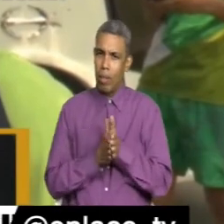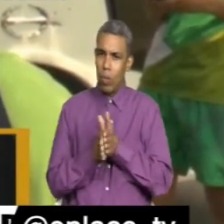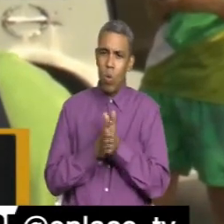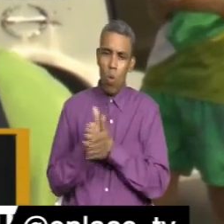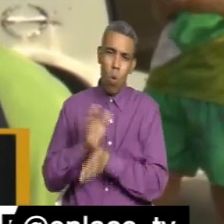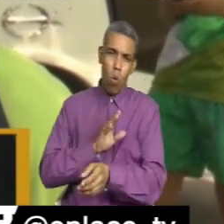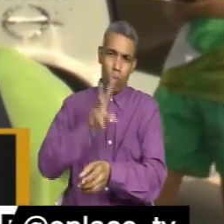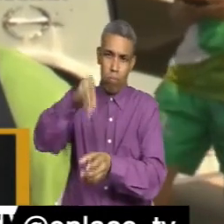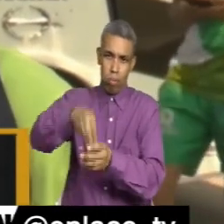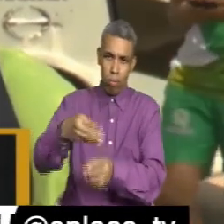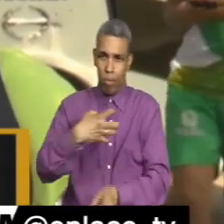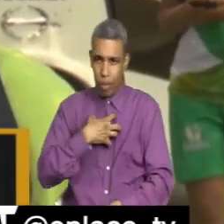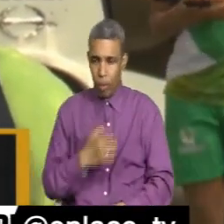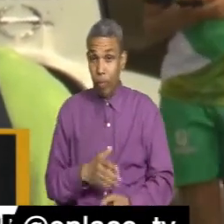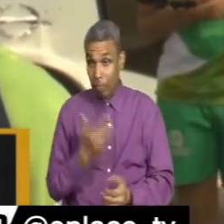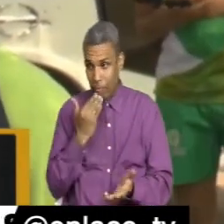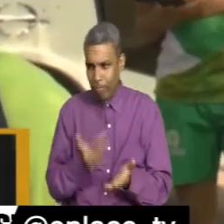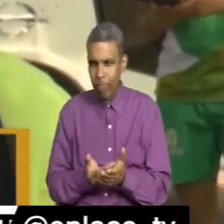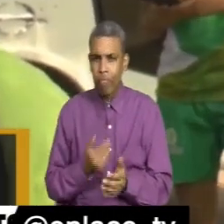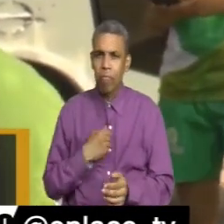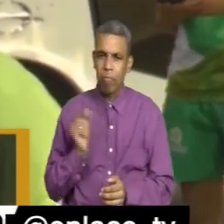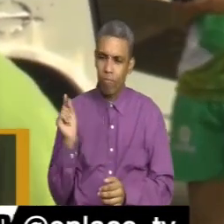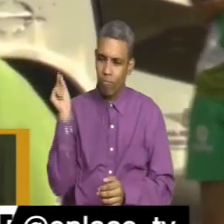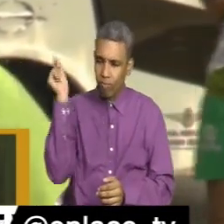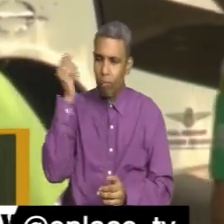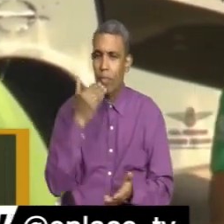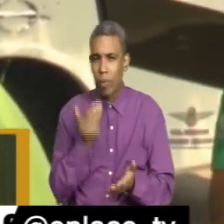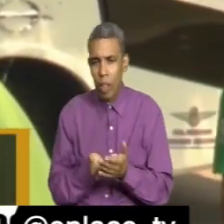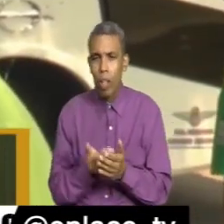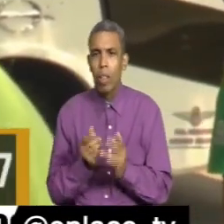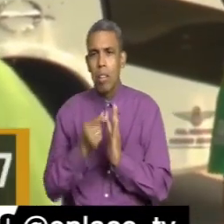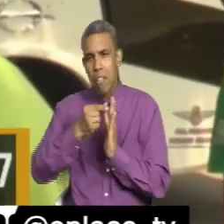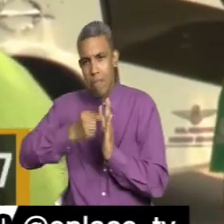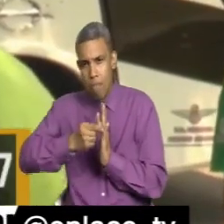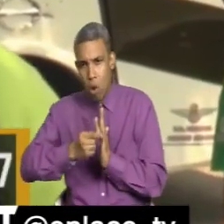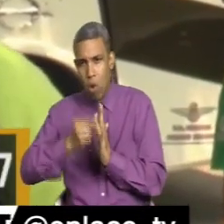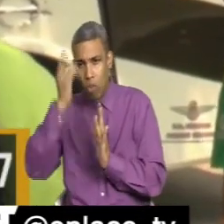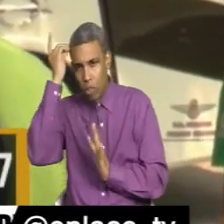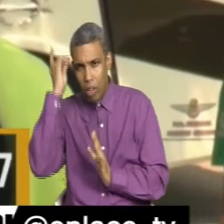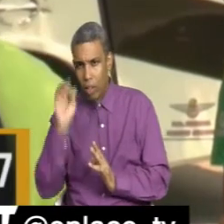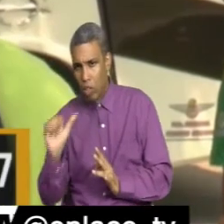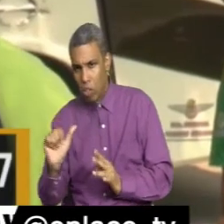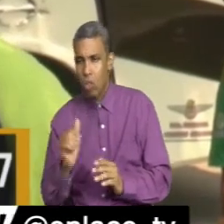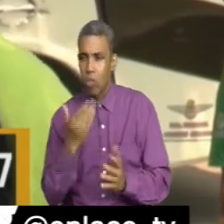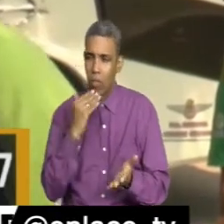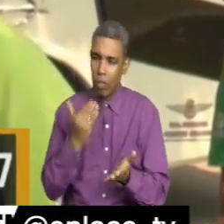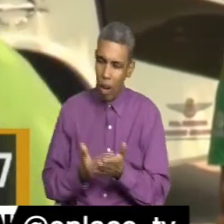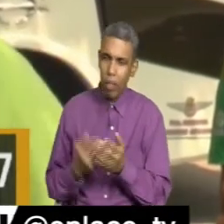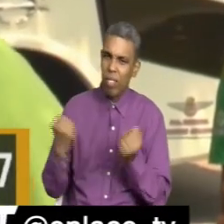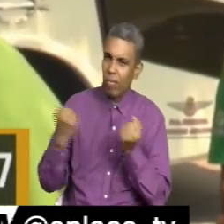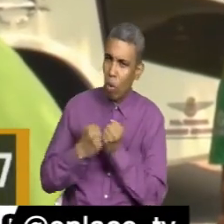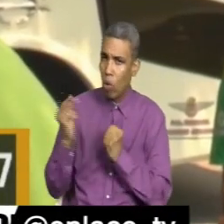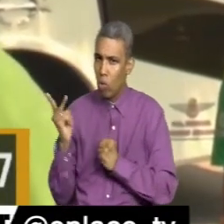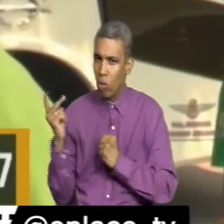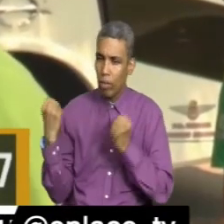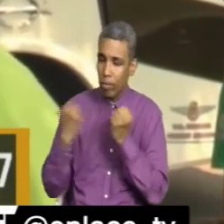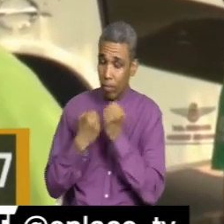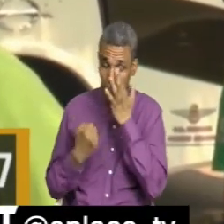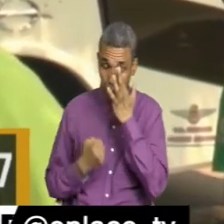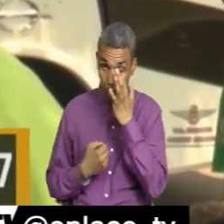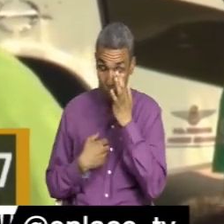el apoyo que nos brinda el instituto por medio de la gestora, del señor alcalde. Para nosotros es significativo y